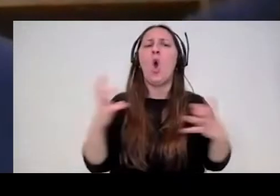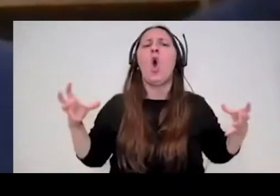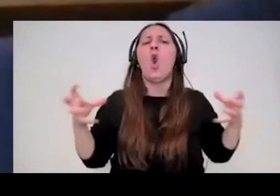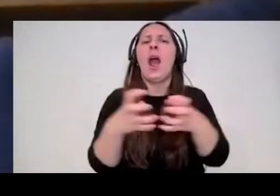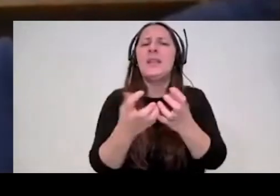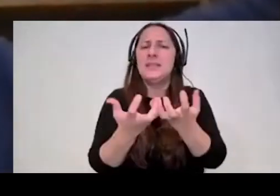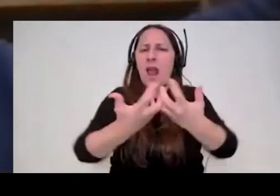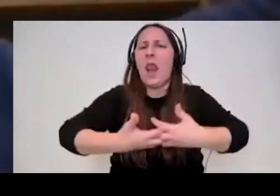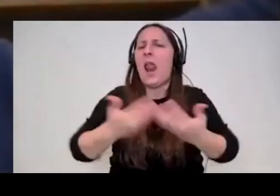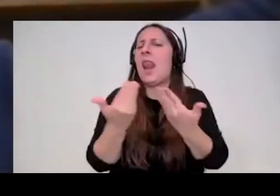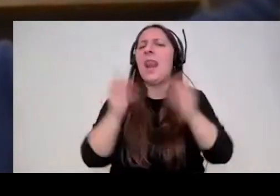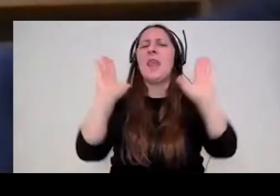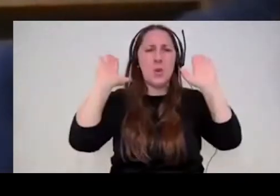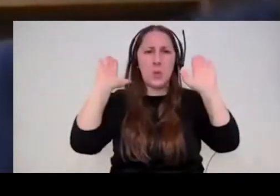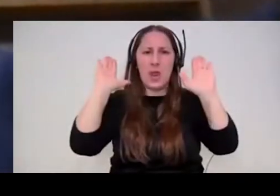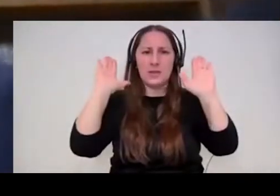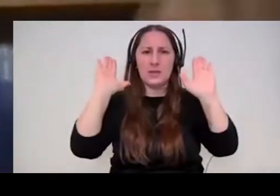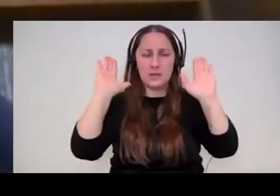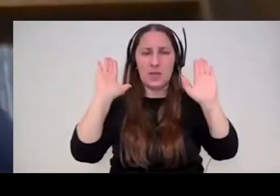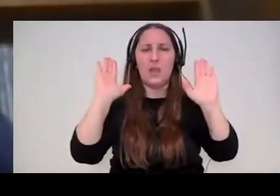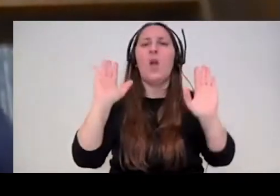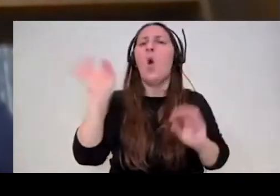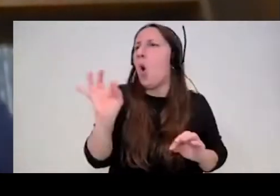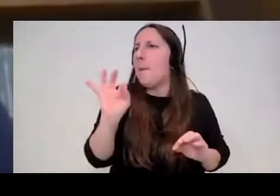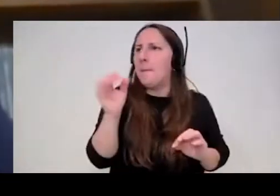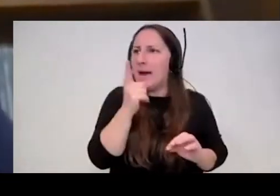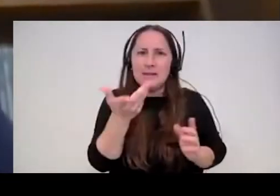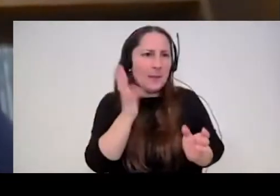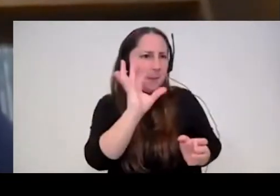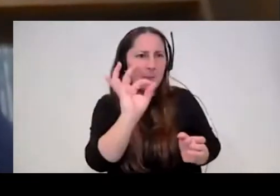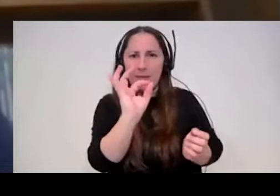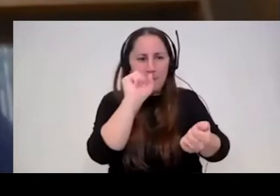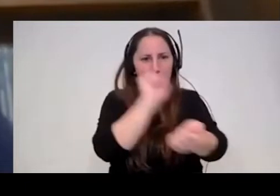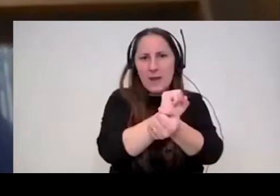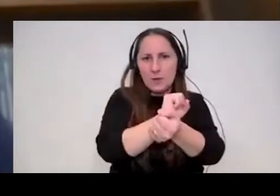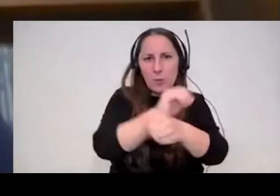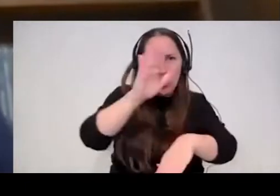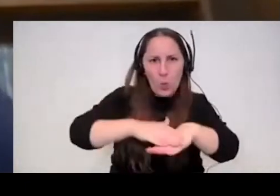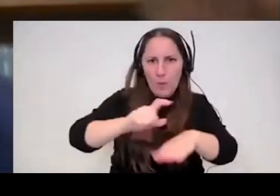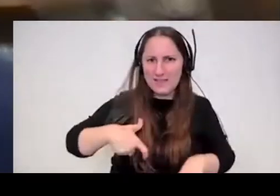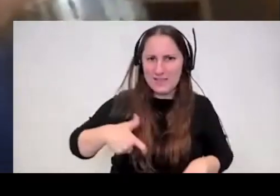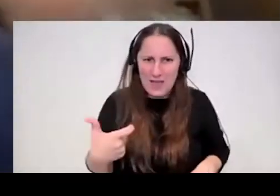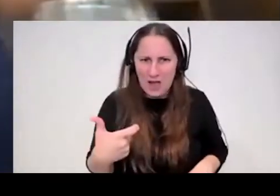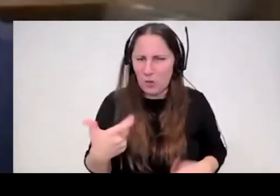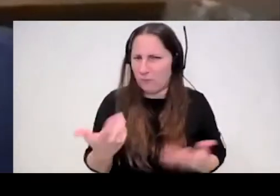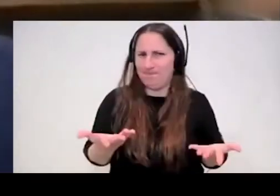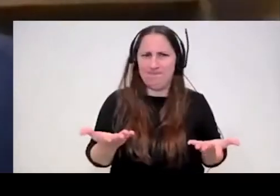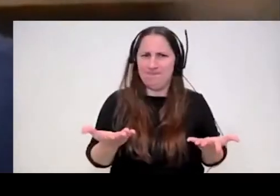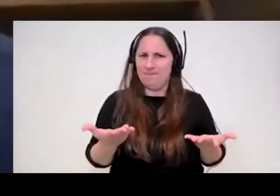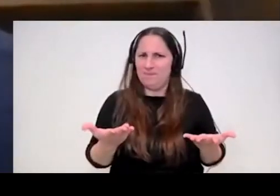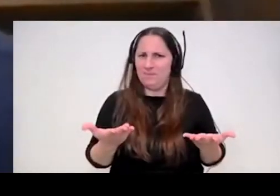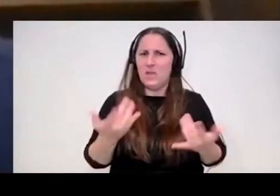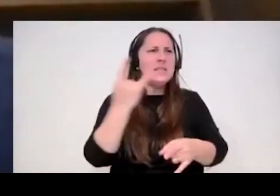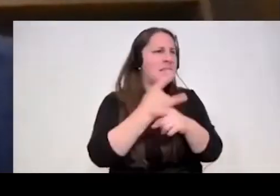Como si estuvieran compelidos o encarcelados por las organizaciones sindicales, ¿no? Entonces yo digo, siempre pregunto porque